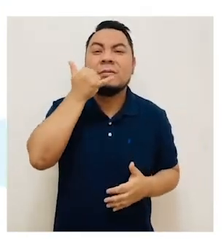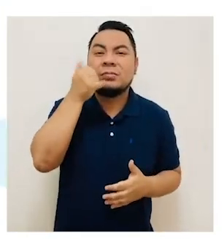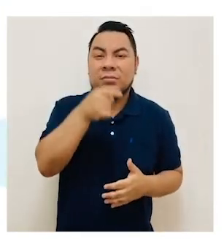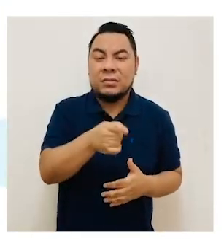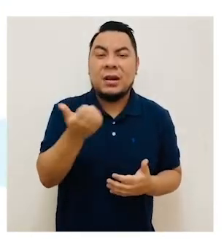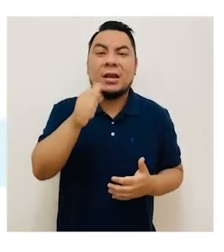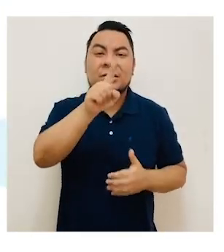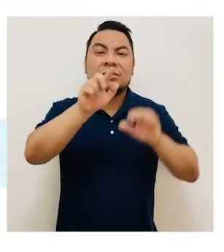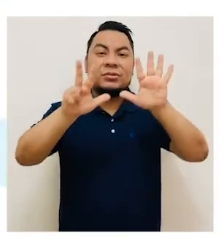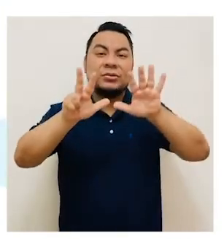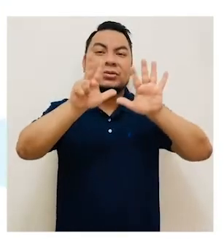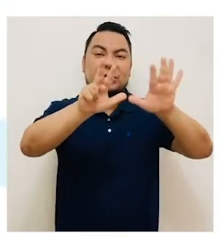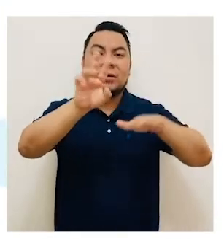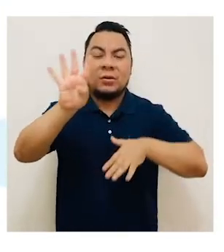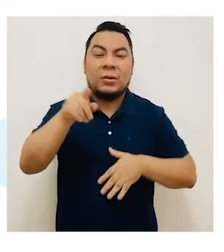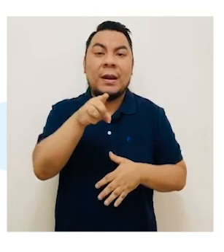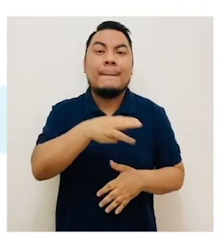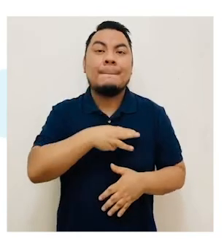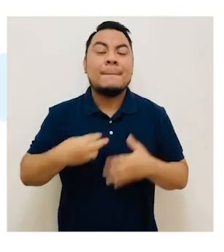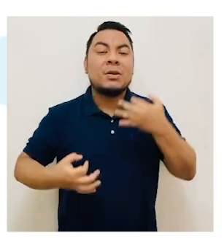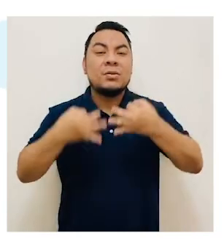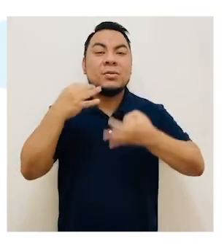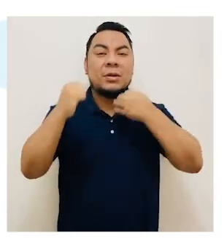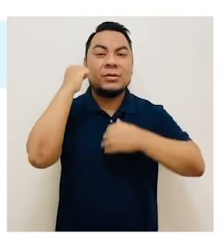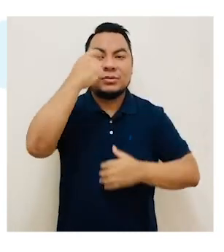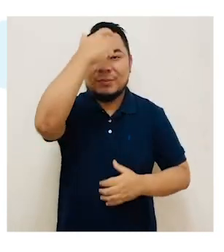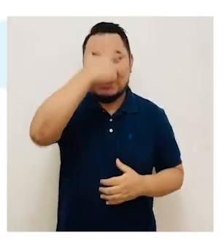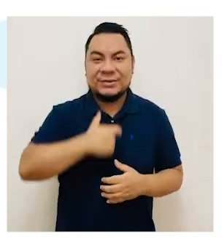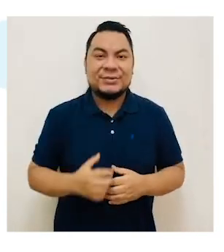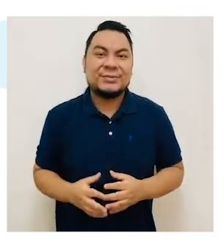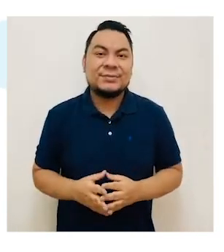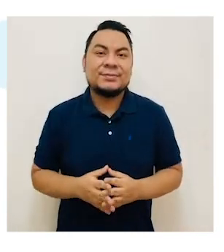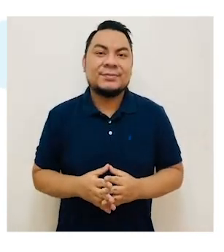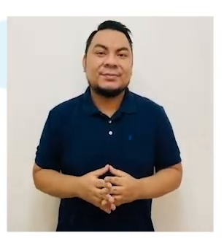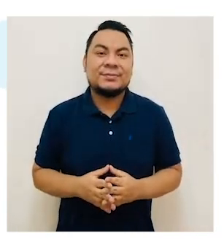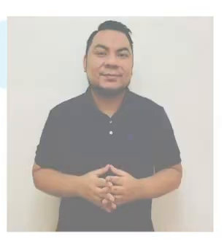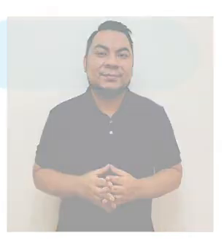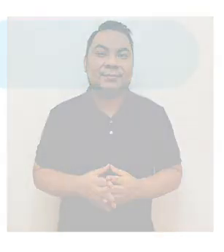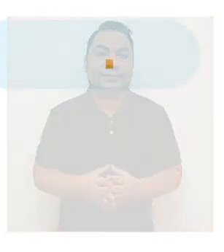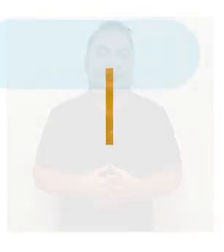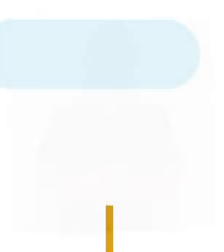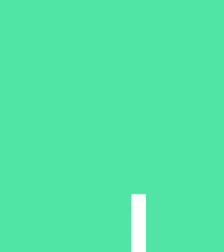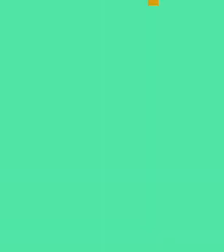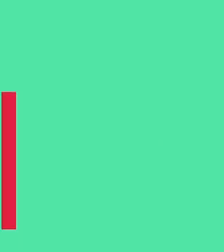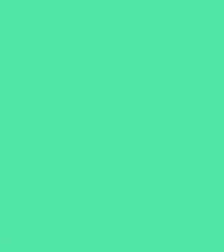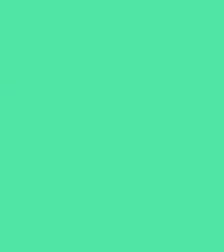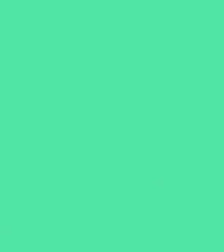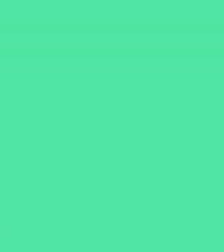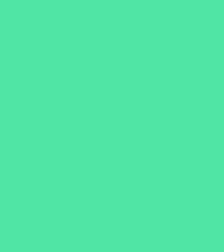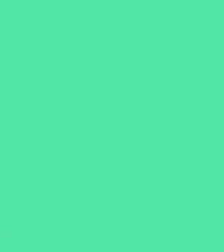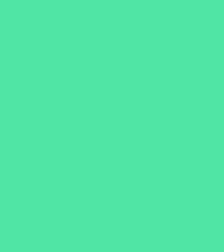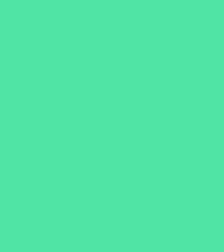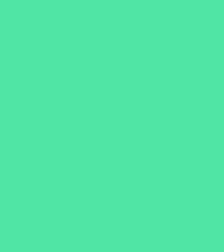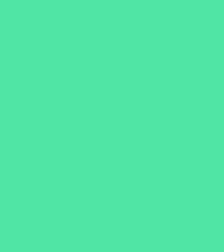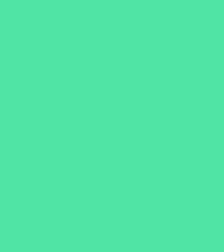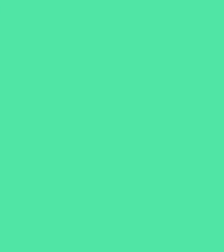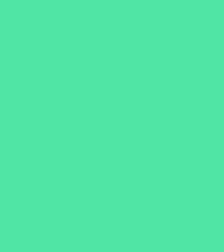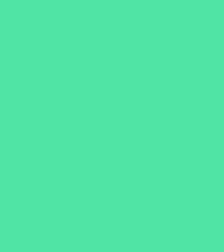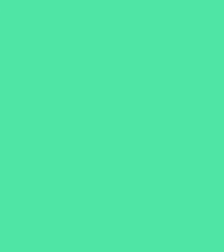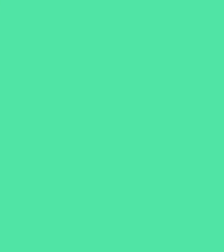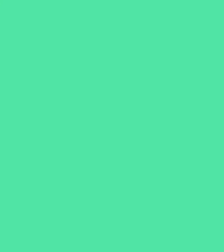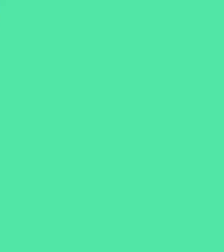o consulta, llama al Fonolegra 1884 del Ministerio de Justicia y Derechos Humanos.